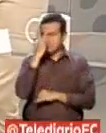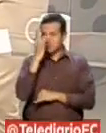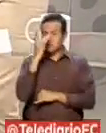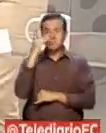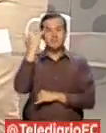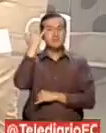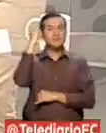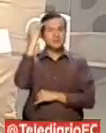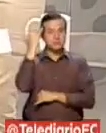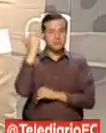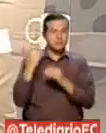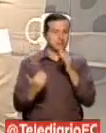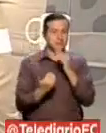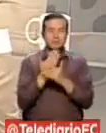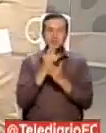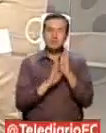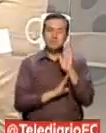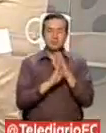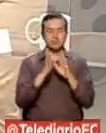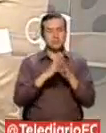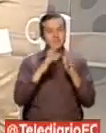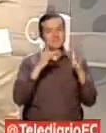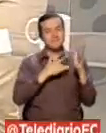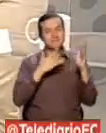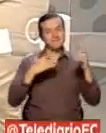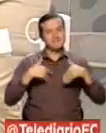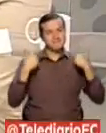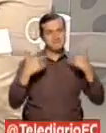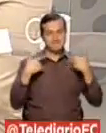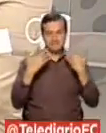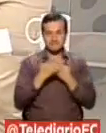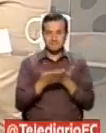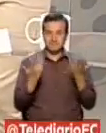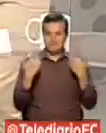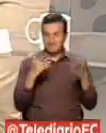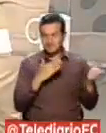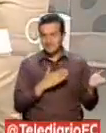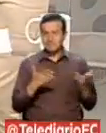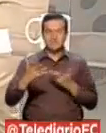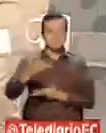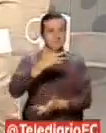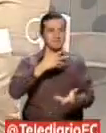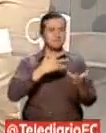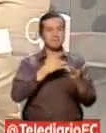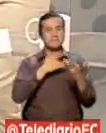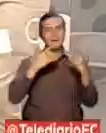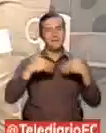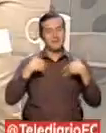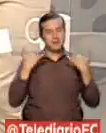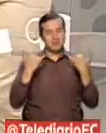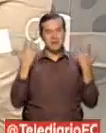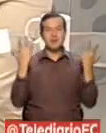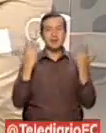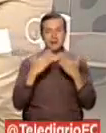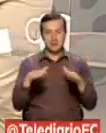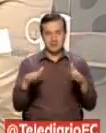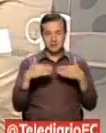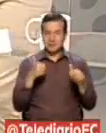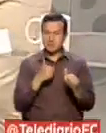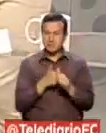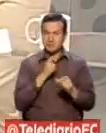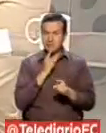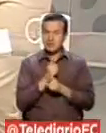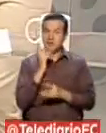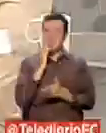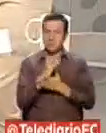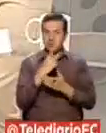idea innovadora y han crecido muchísimo. Nos alegra que ahora estén en esta misión de compartir esta alegría ya en la época navideña que se acerca. Hacemos una